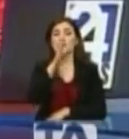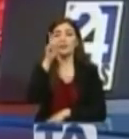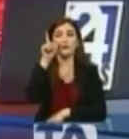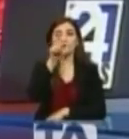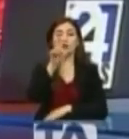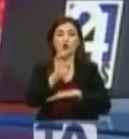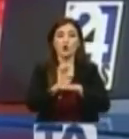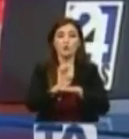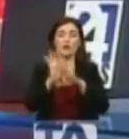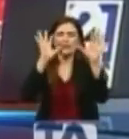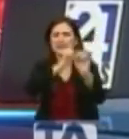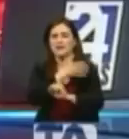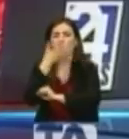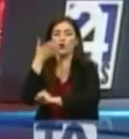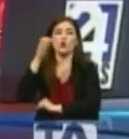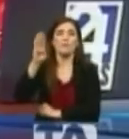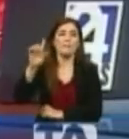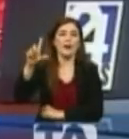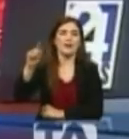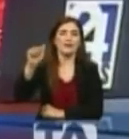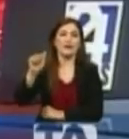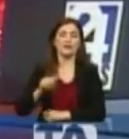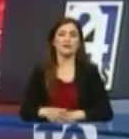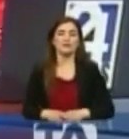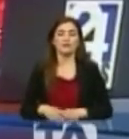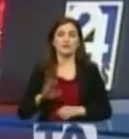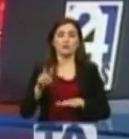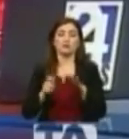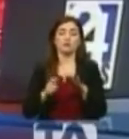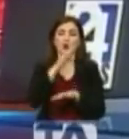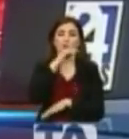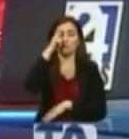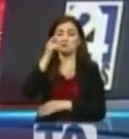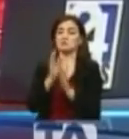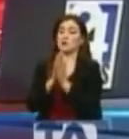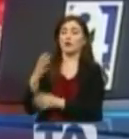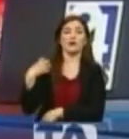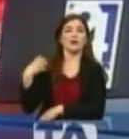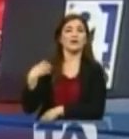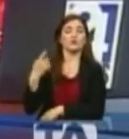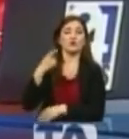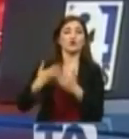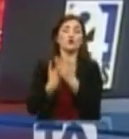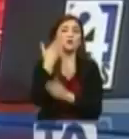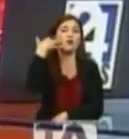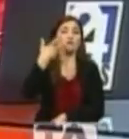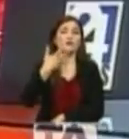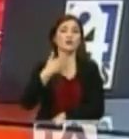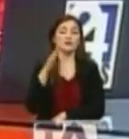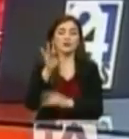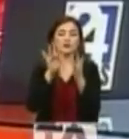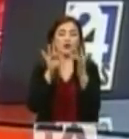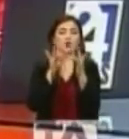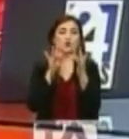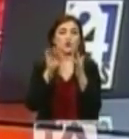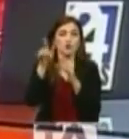Fiscalía Ecuatoriana por el secuestro del activista Fernando Balda. Según su abogado, Correa pide garantías para hacerlo en una nueva fecha. Tomamos contacto